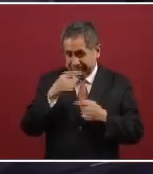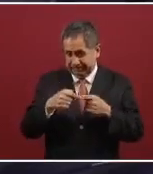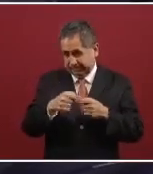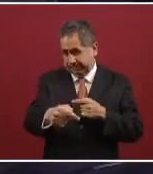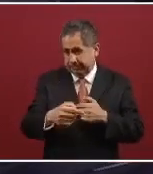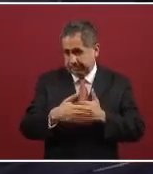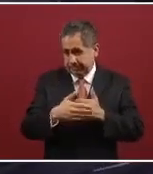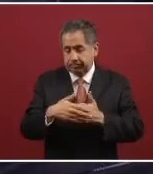viene